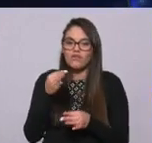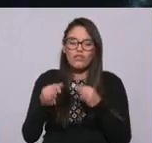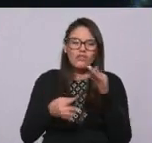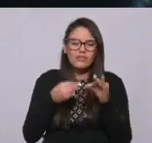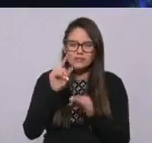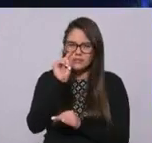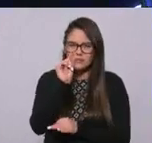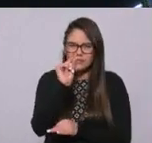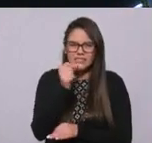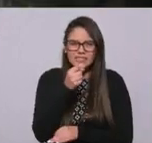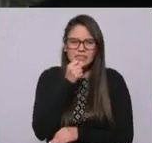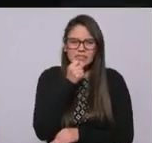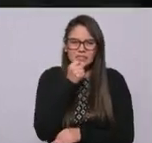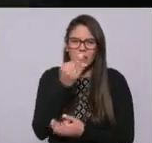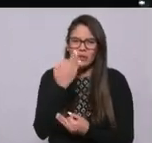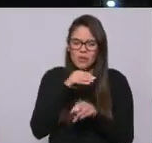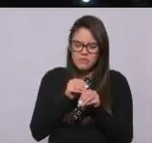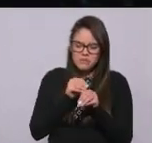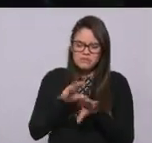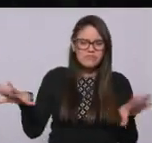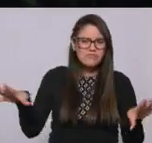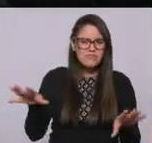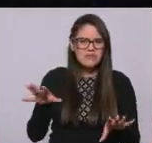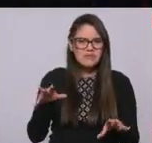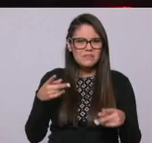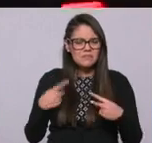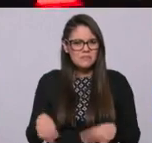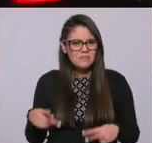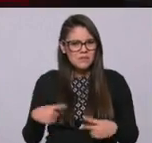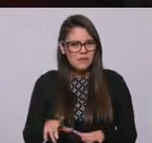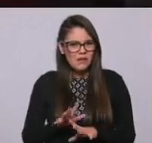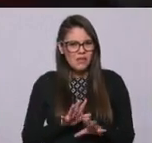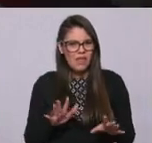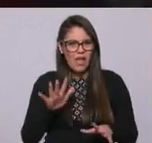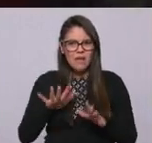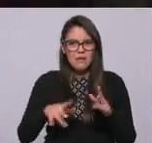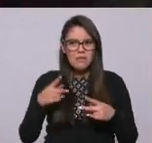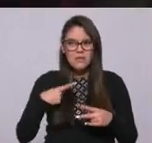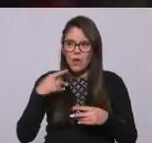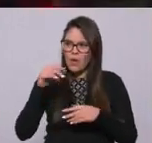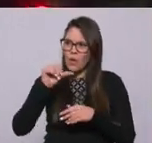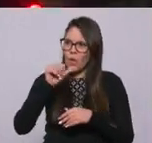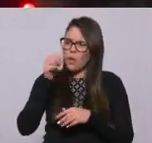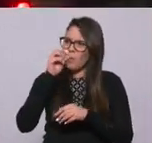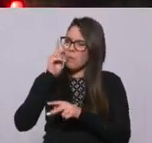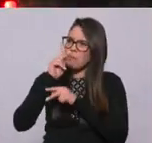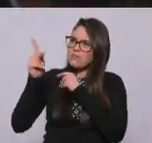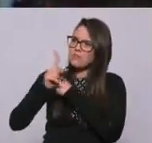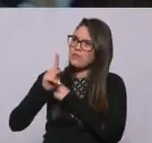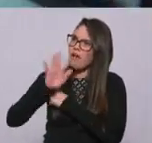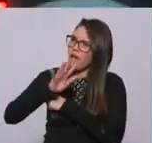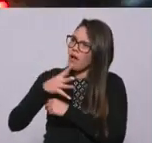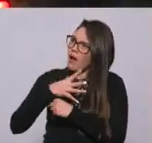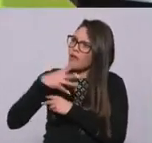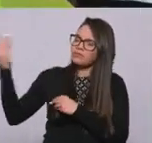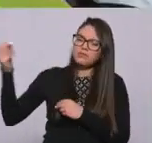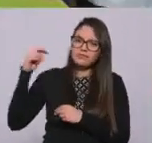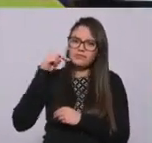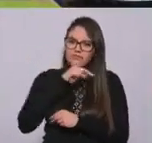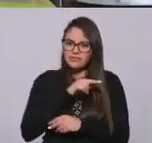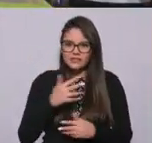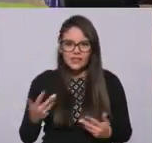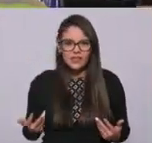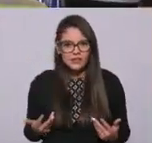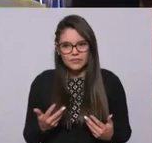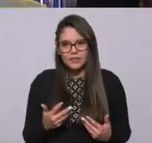de segundos ya todos la tienen. Y estamos hablando inclusive hasta del otro lado del mundo, ¿no? Si se publica la localización de un